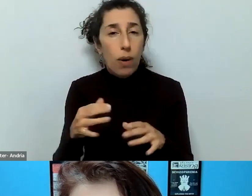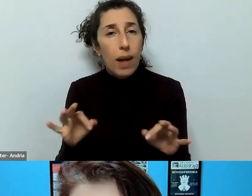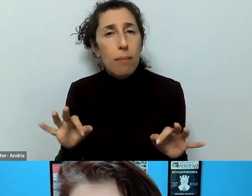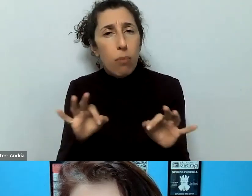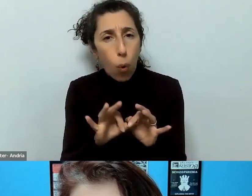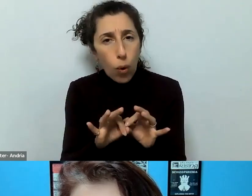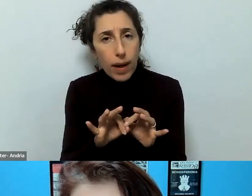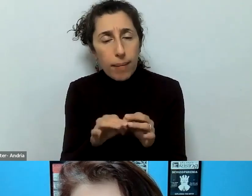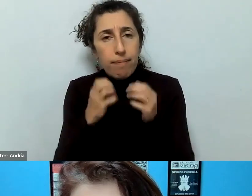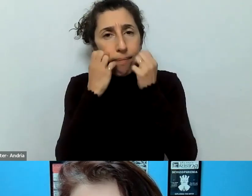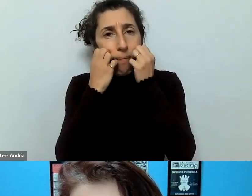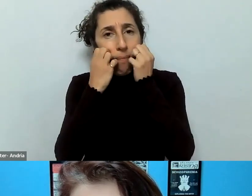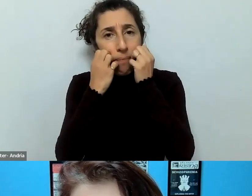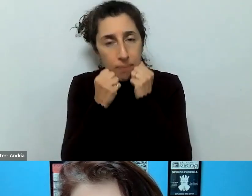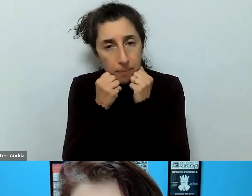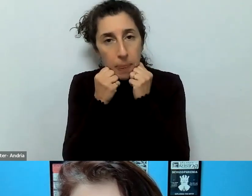menoestimando